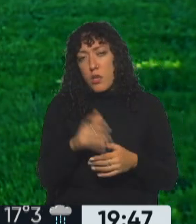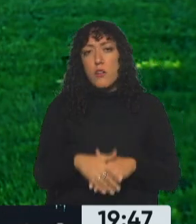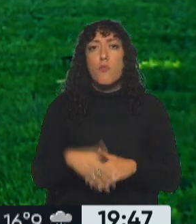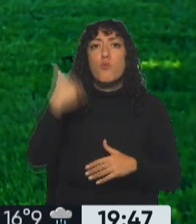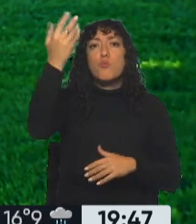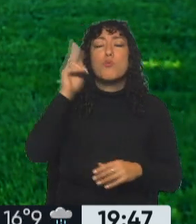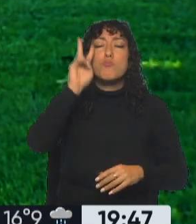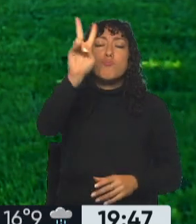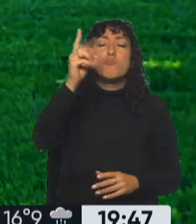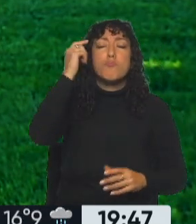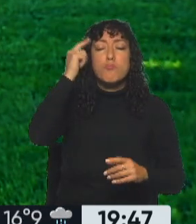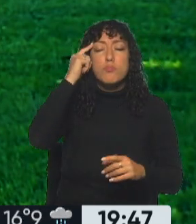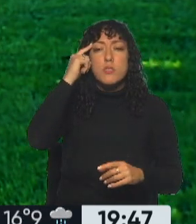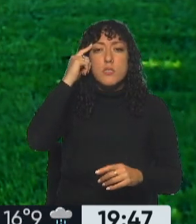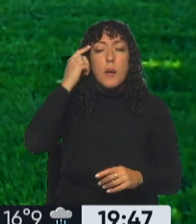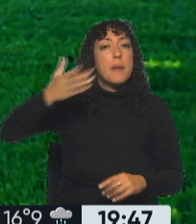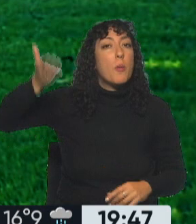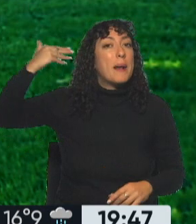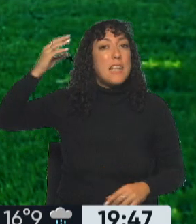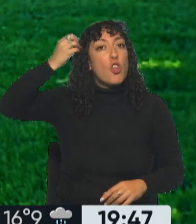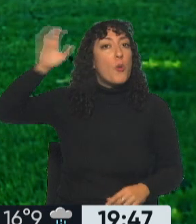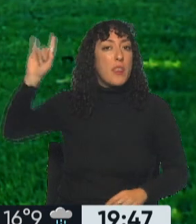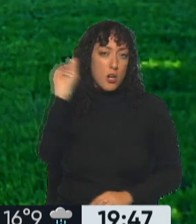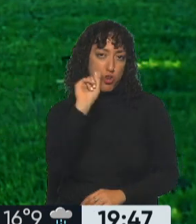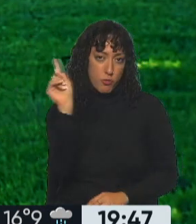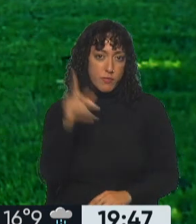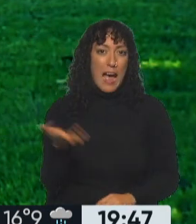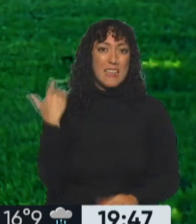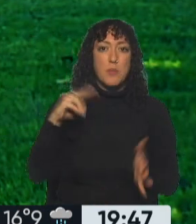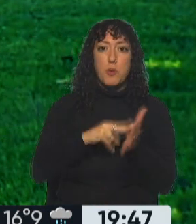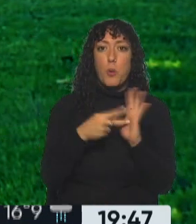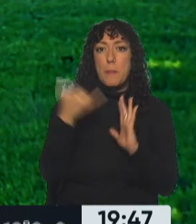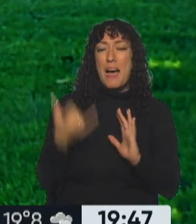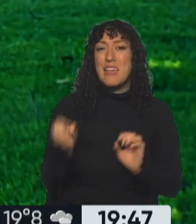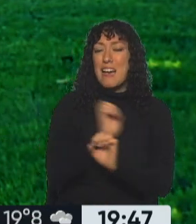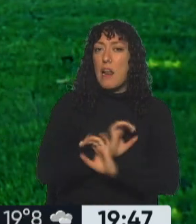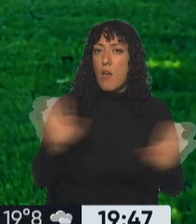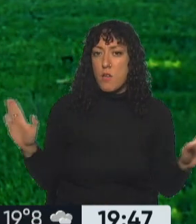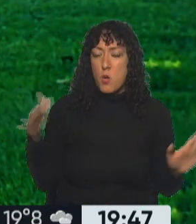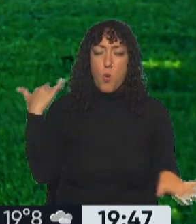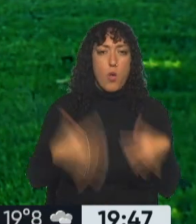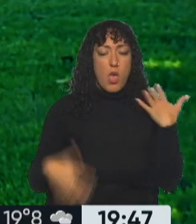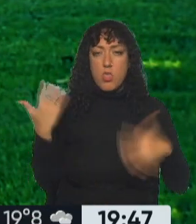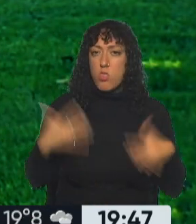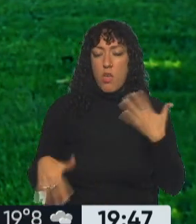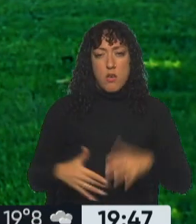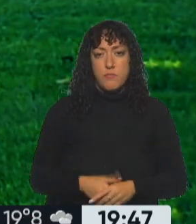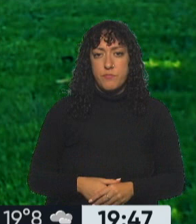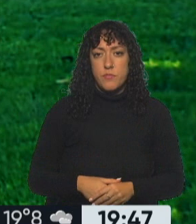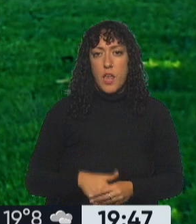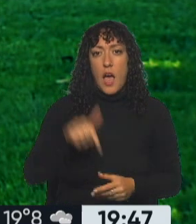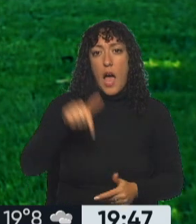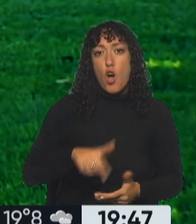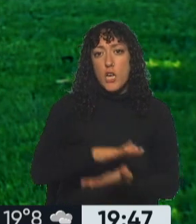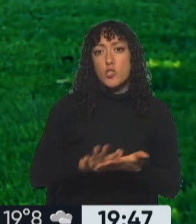adelante, sin olvidar el pasado. Había un problema, gravísimo, urgente, y ahora